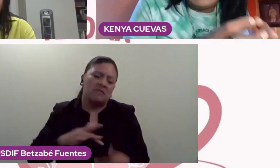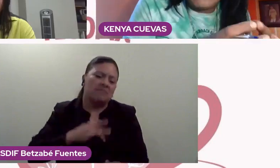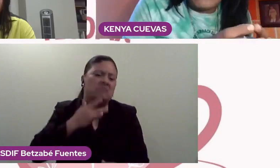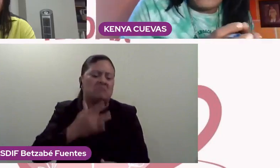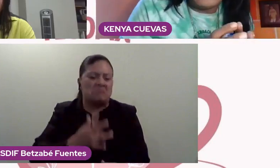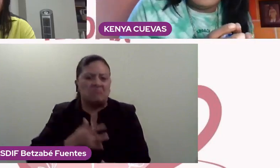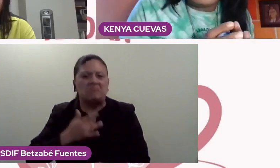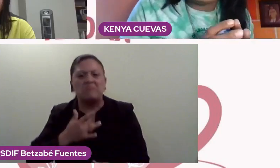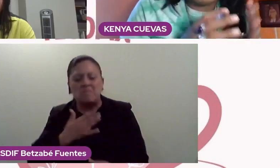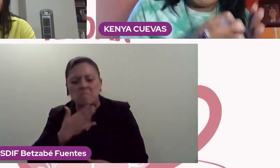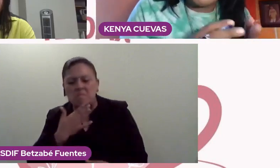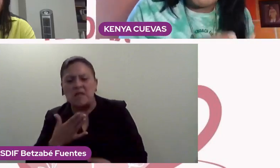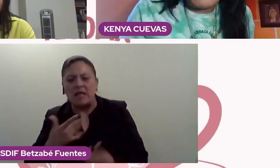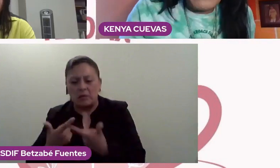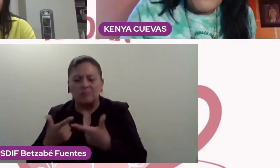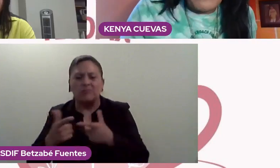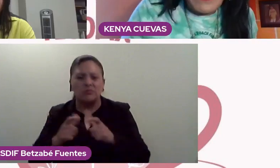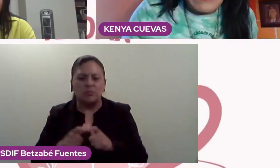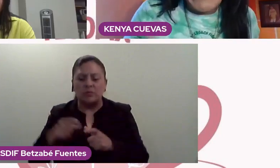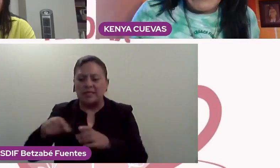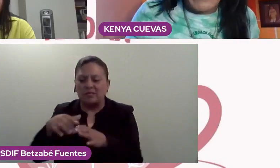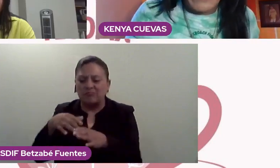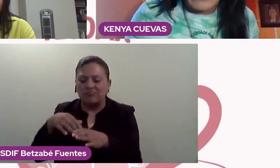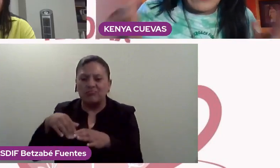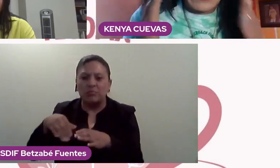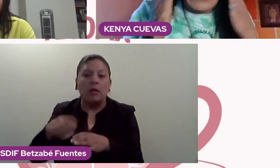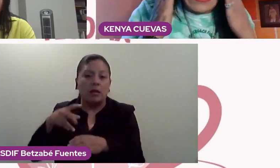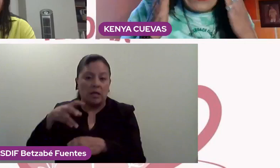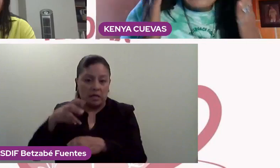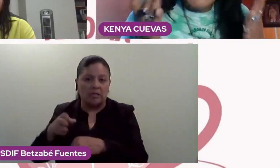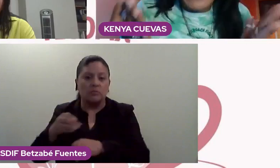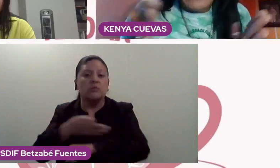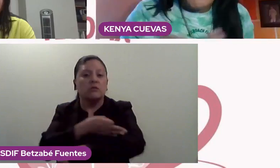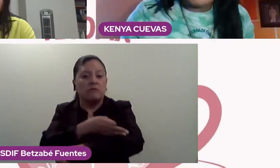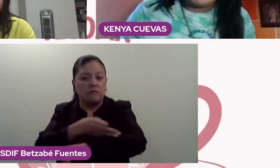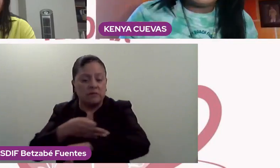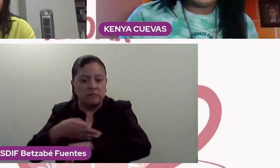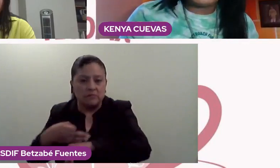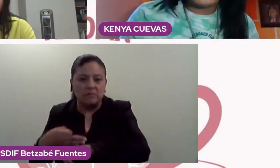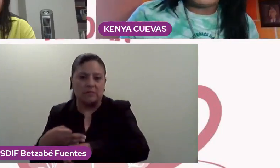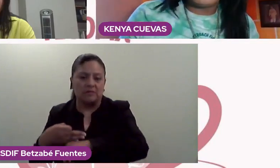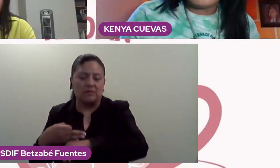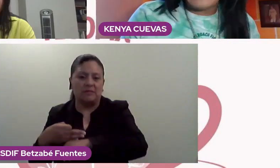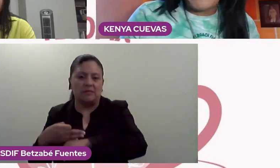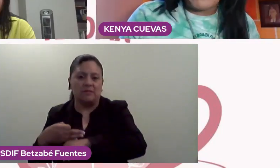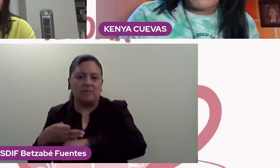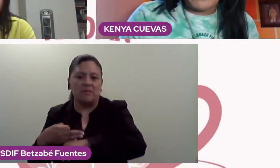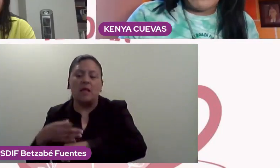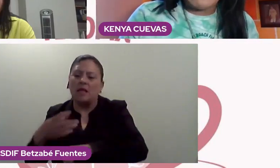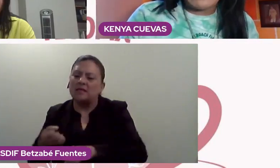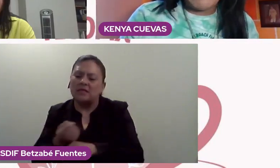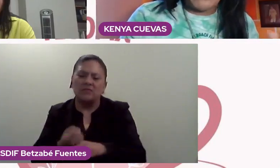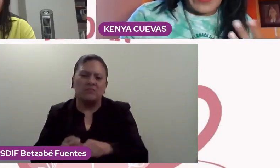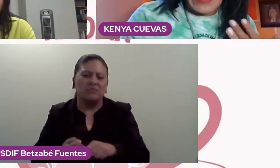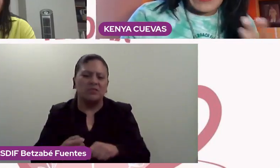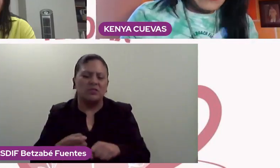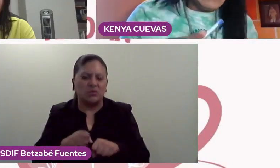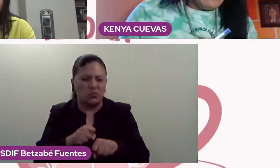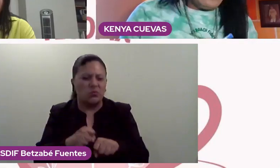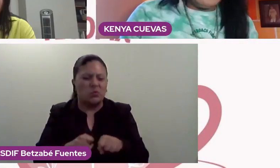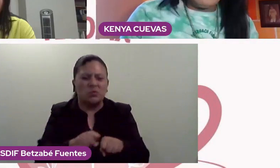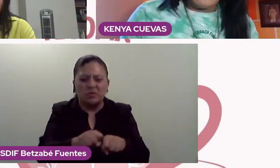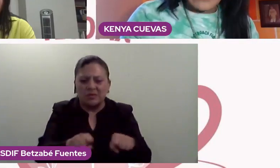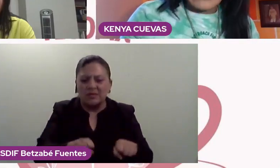este círculo que se va formando una familia biológica. Y bueno, pues en la sociedad no tener oportunidad de